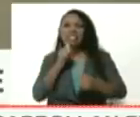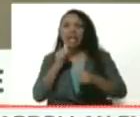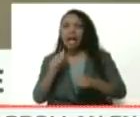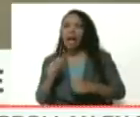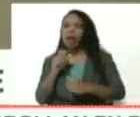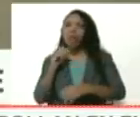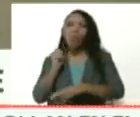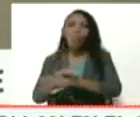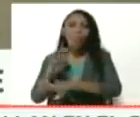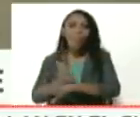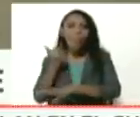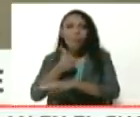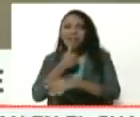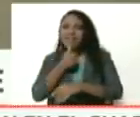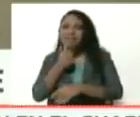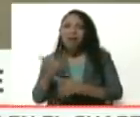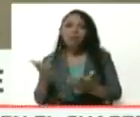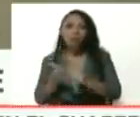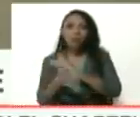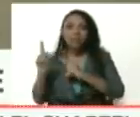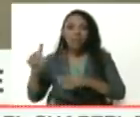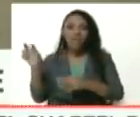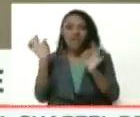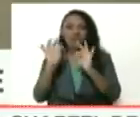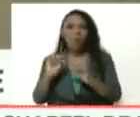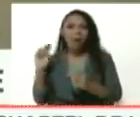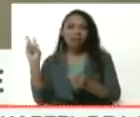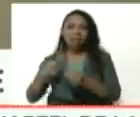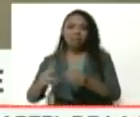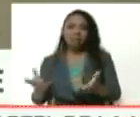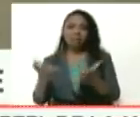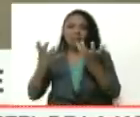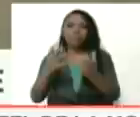de esa manera tan violenta.